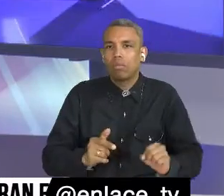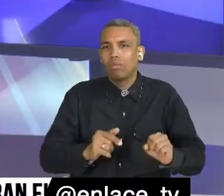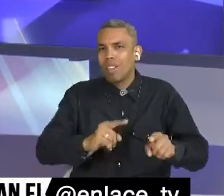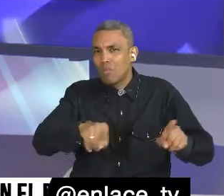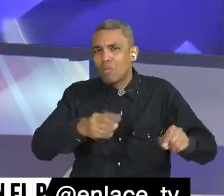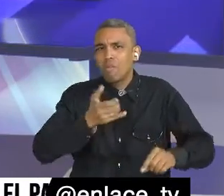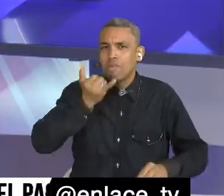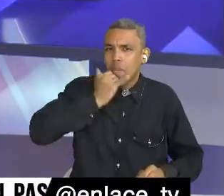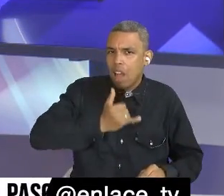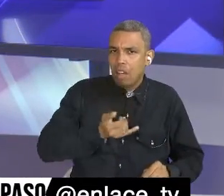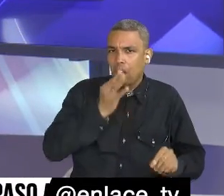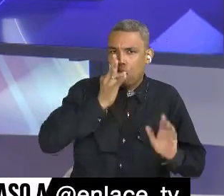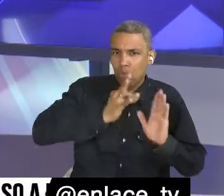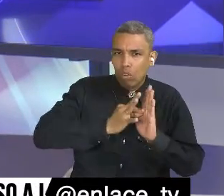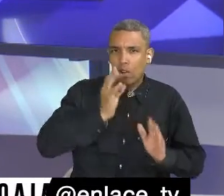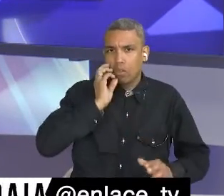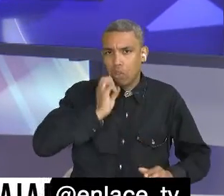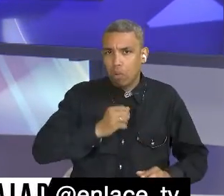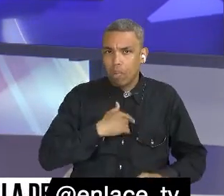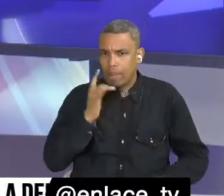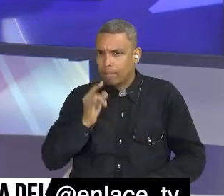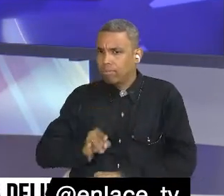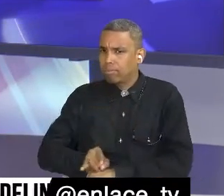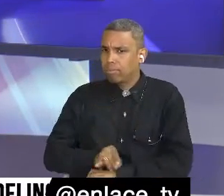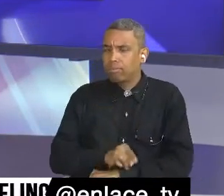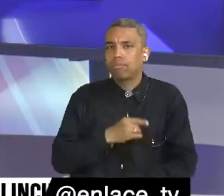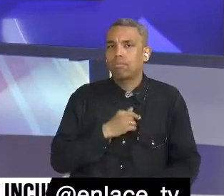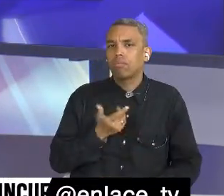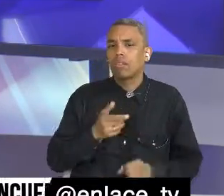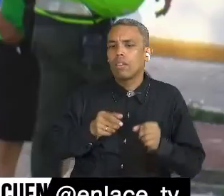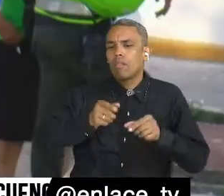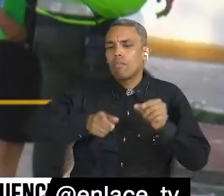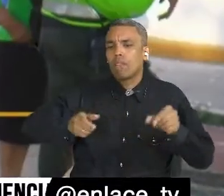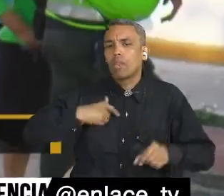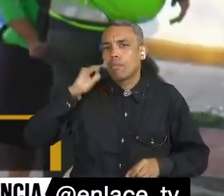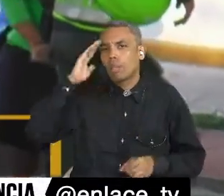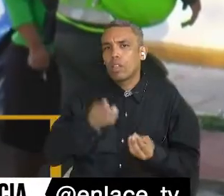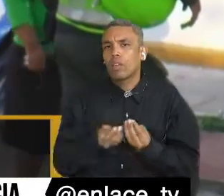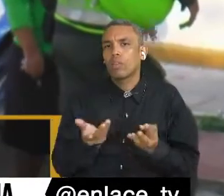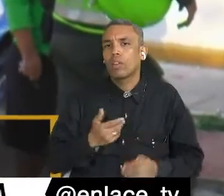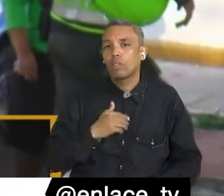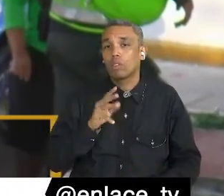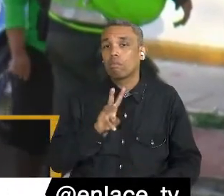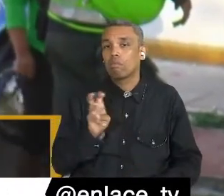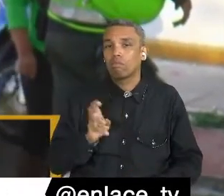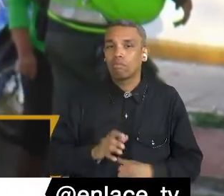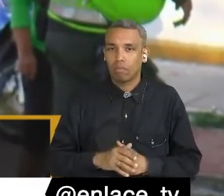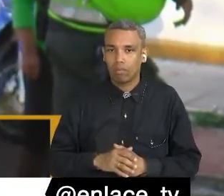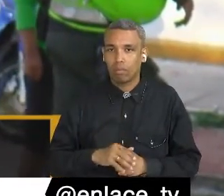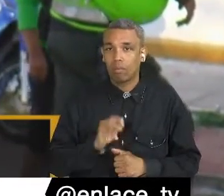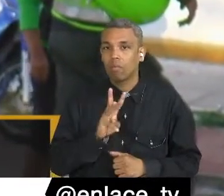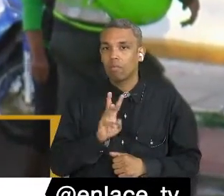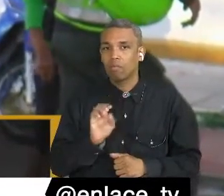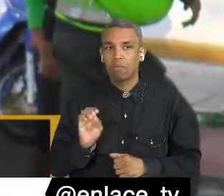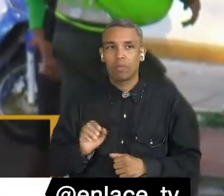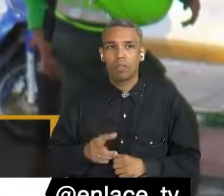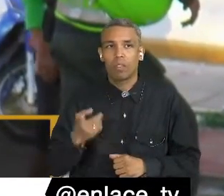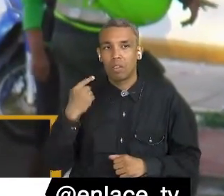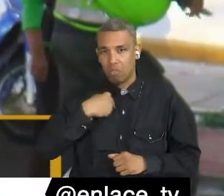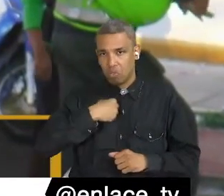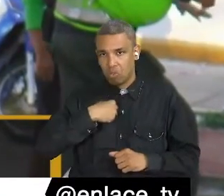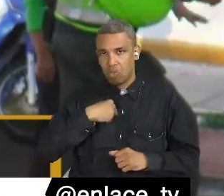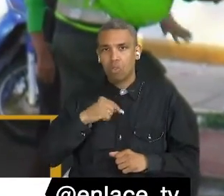300 uniformados trabajan en los operativos de registro y control. Yo, Estela Valderrama, no soy capaz